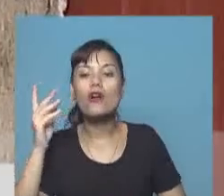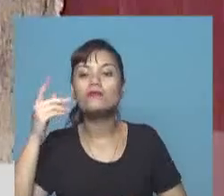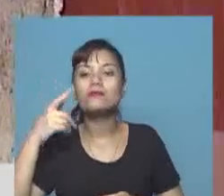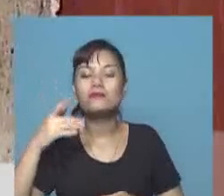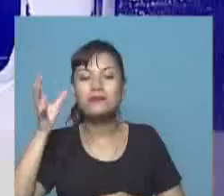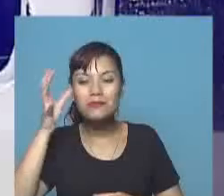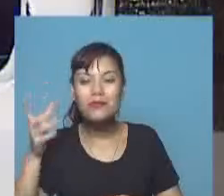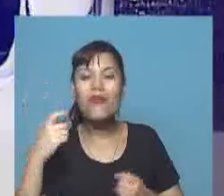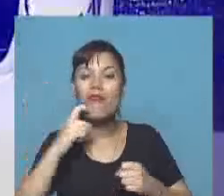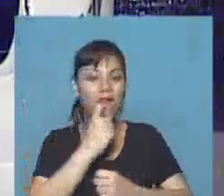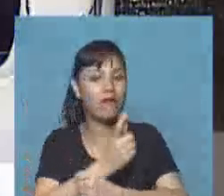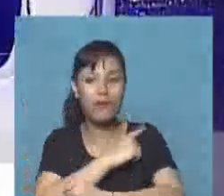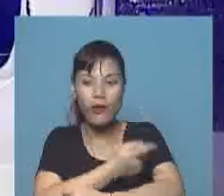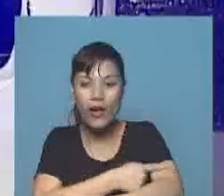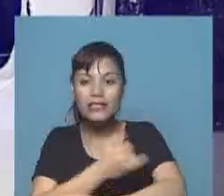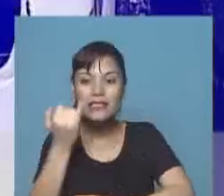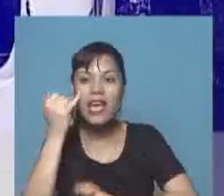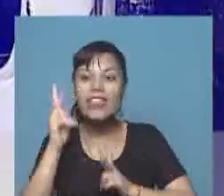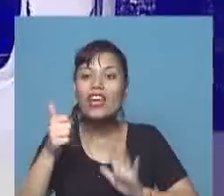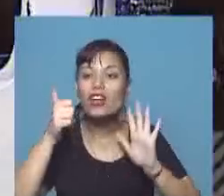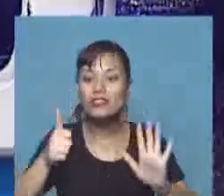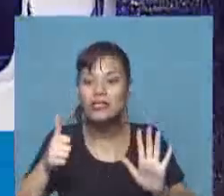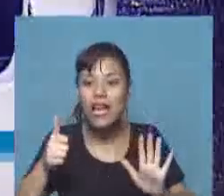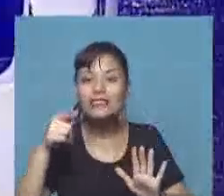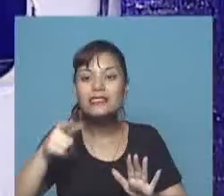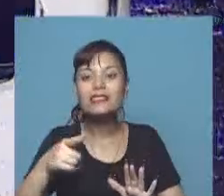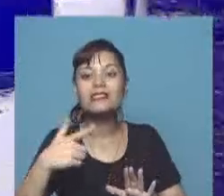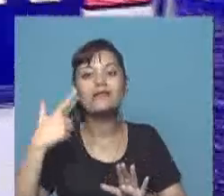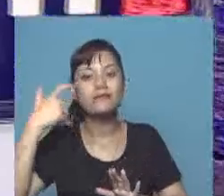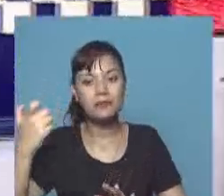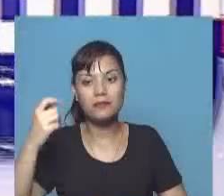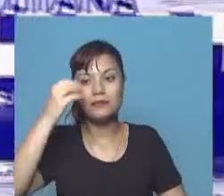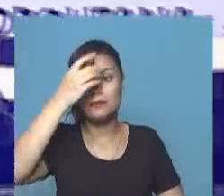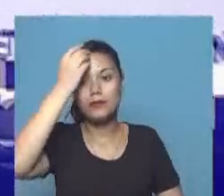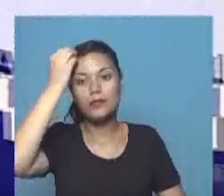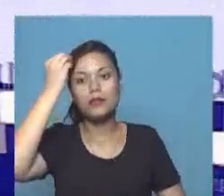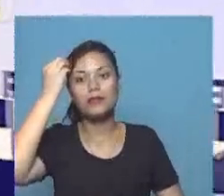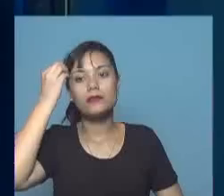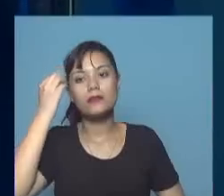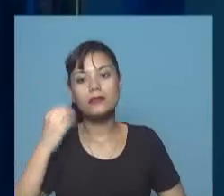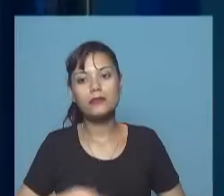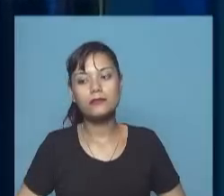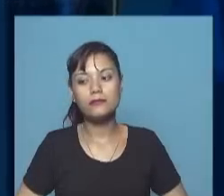intervención letal de la fuerza y señaló que 6 fueron ejecuciones.